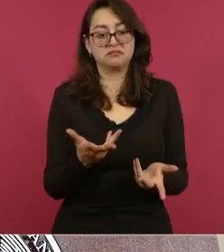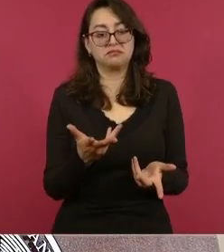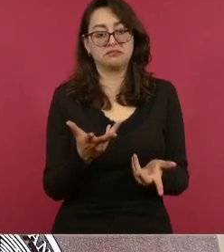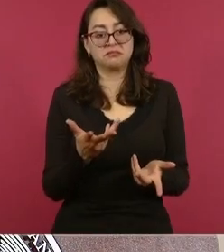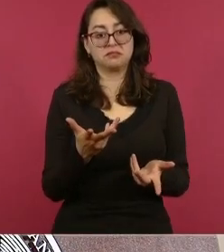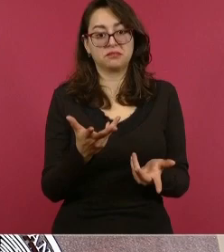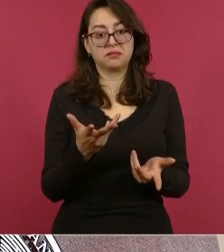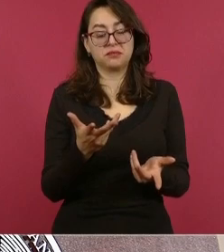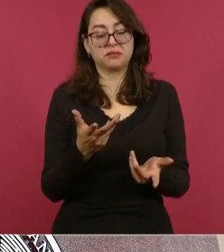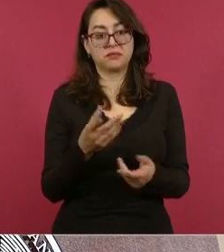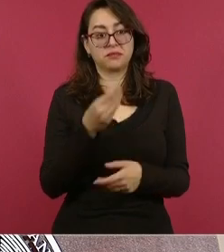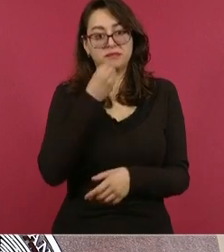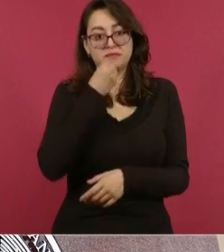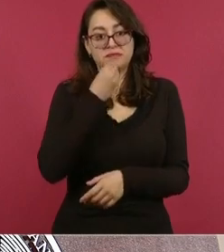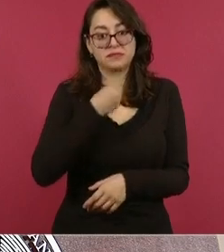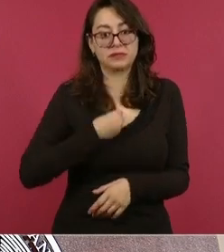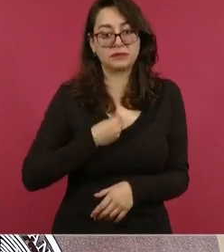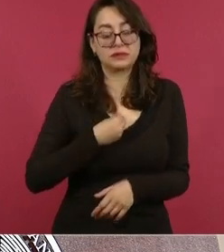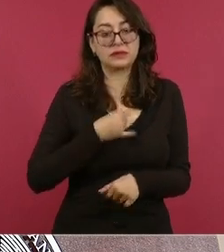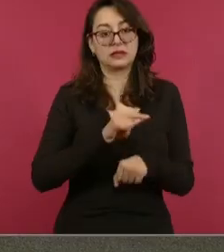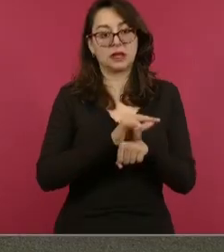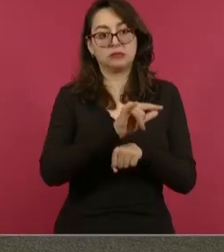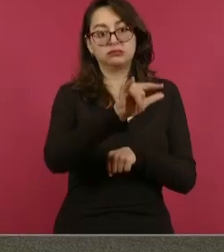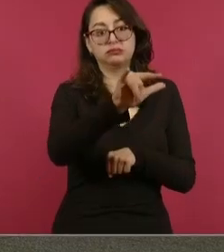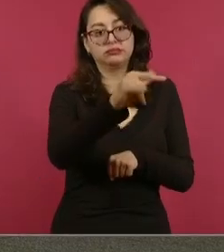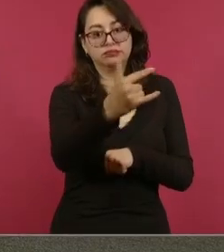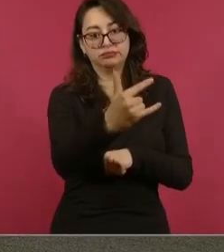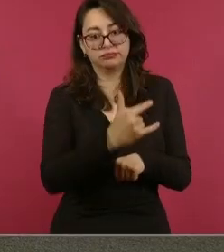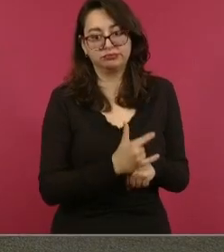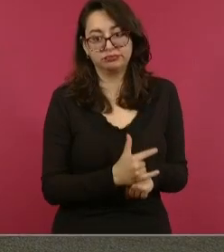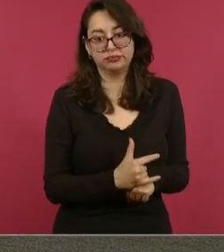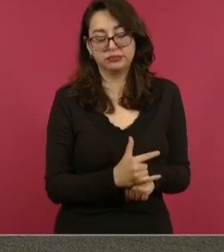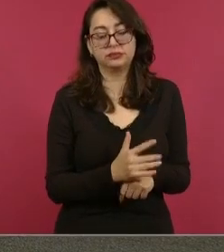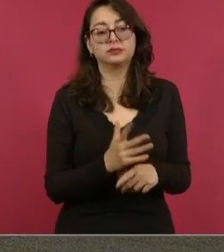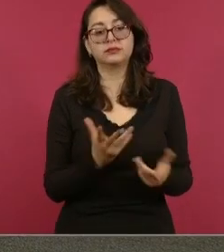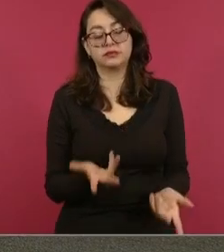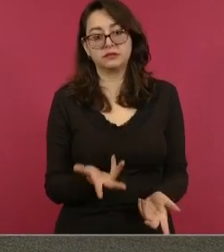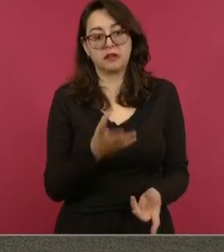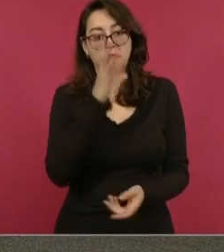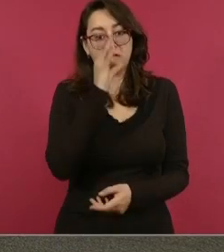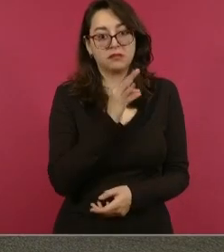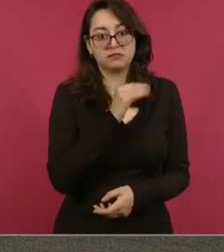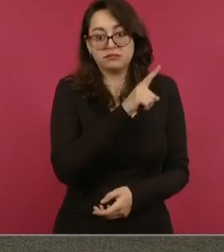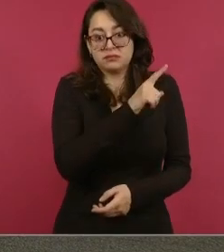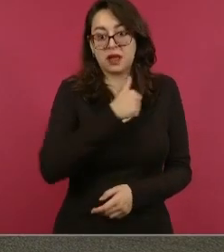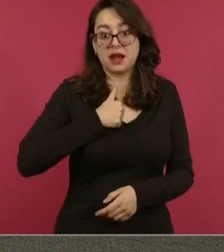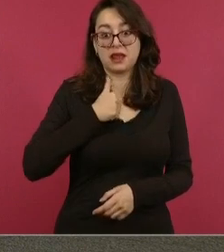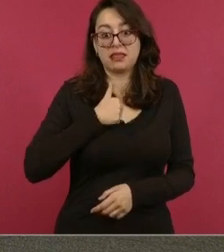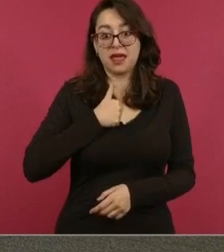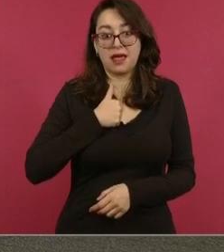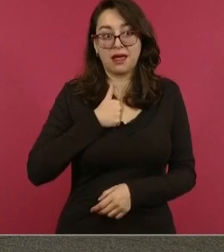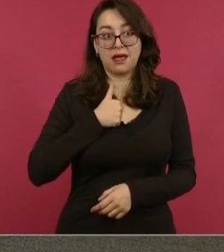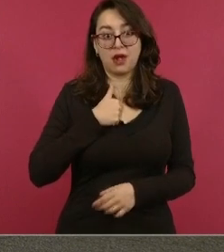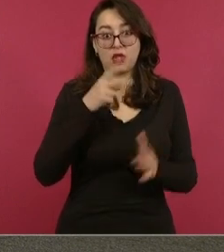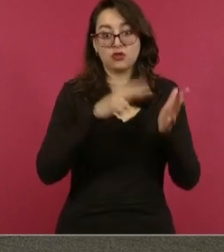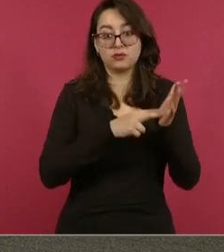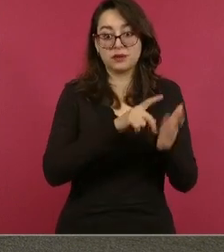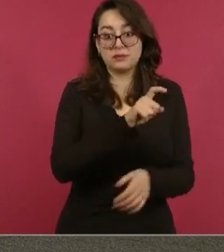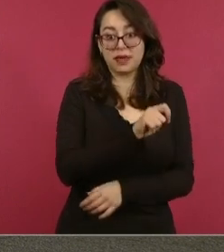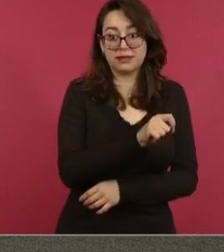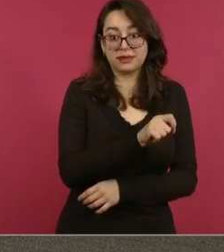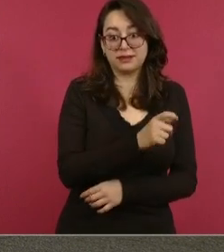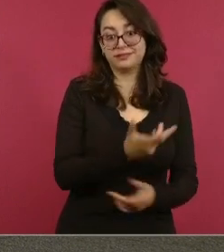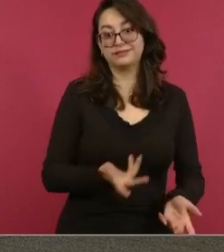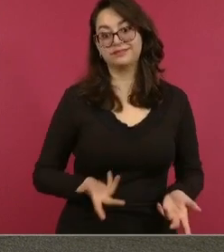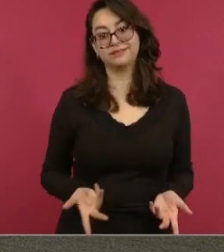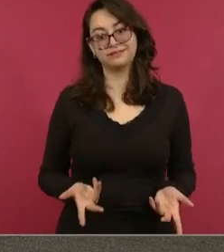y se vio obligado a regresar al aeropuerto. Mexicana de Aviación es una empresa nueva